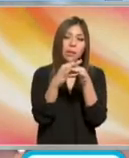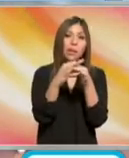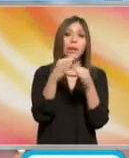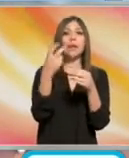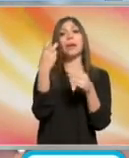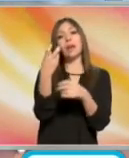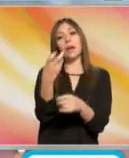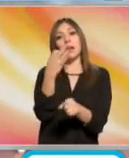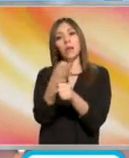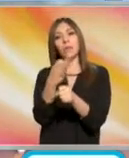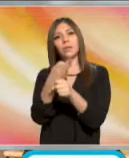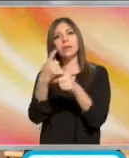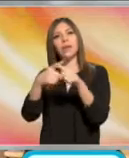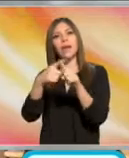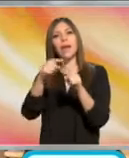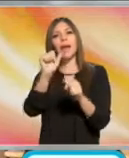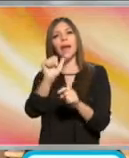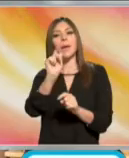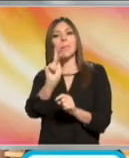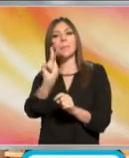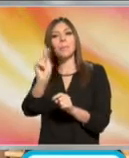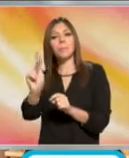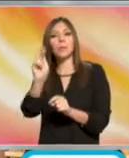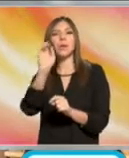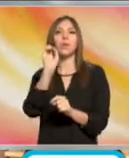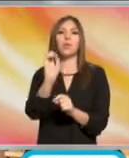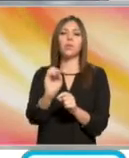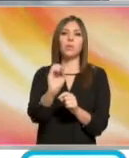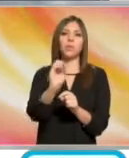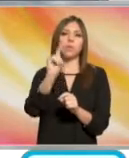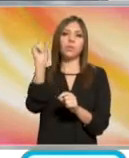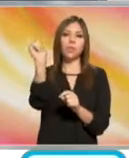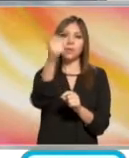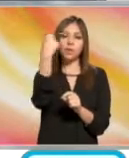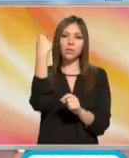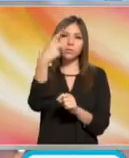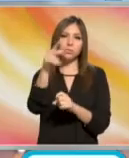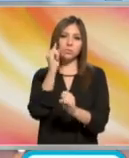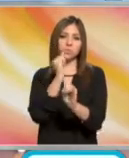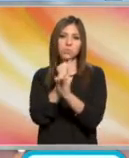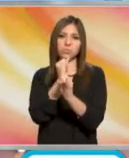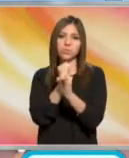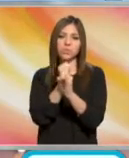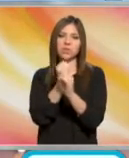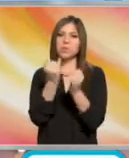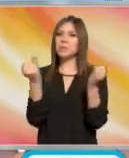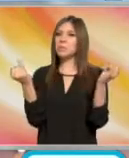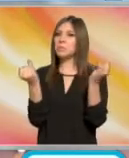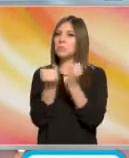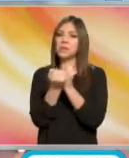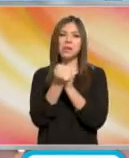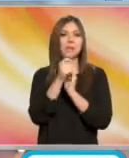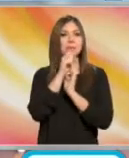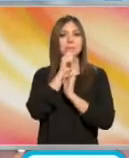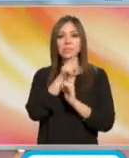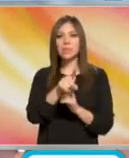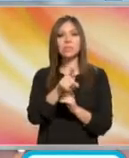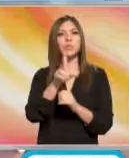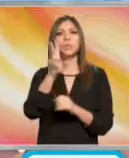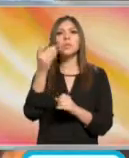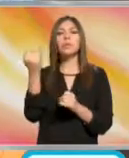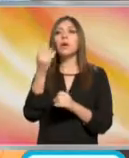este tipo de aplicaciones, este tipo de tecnología no está exenta de